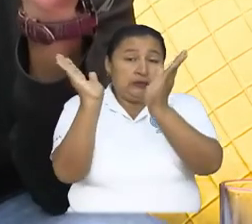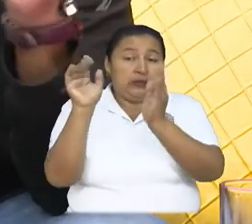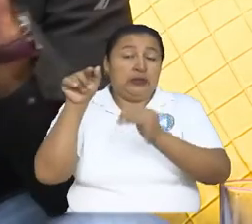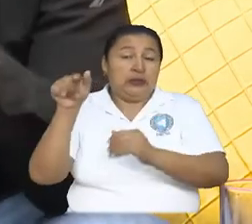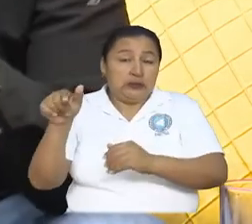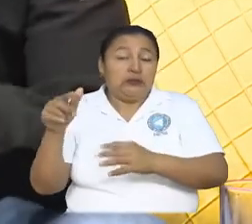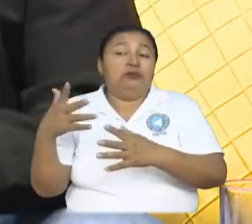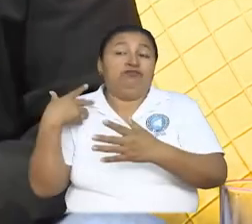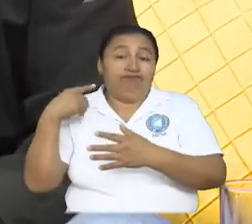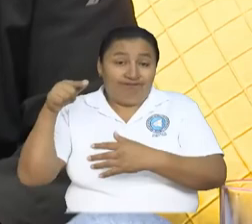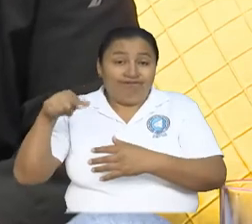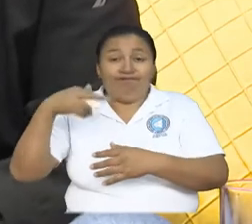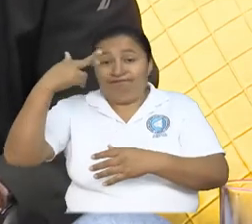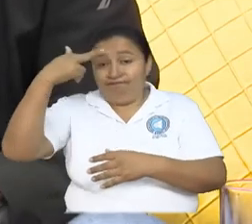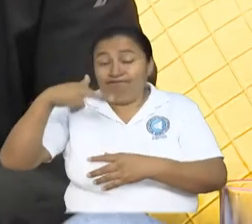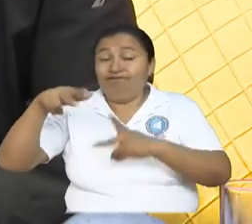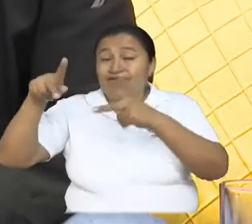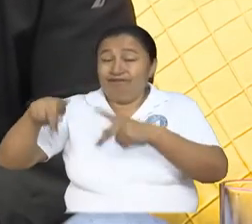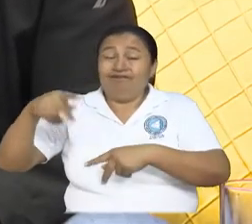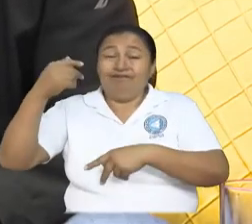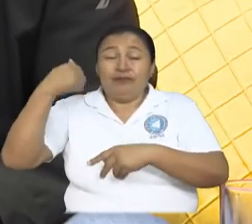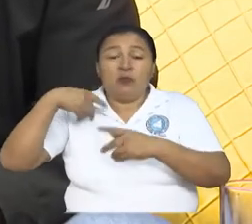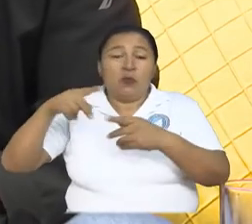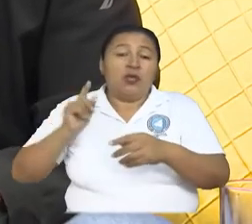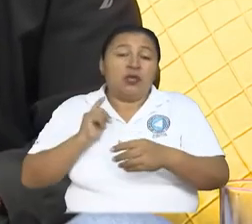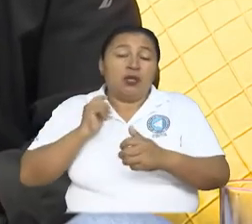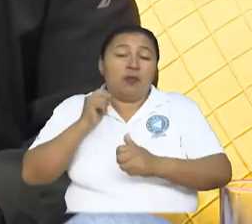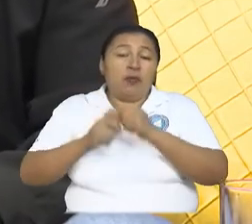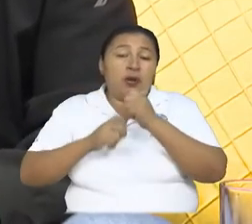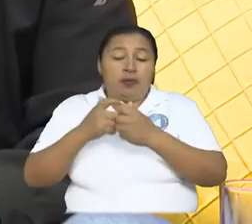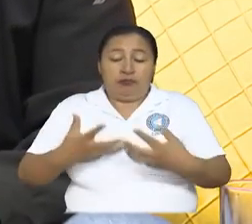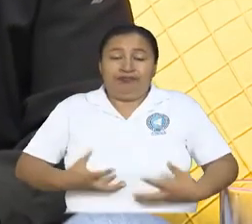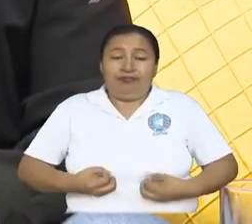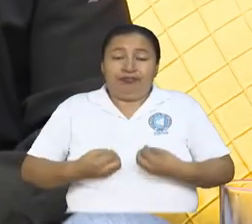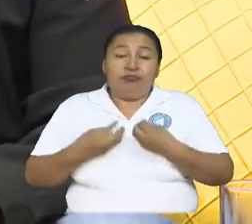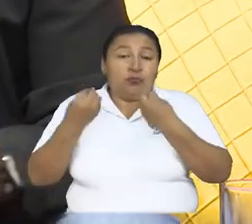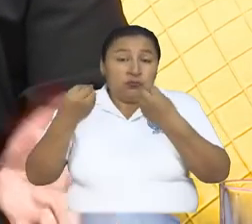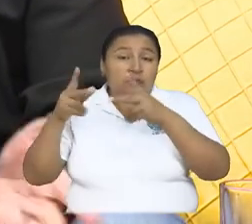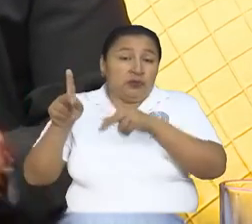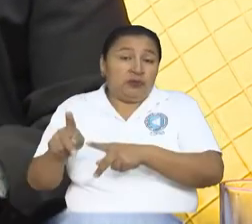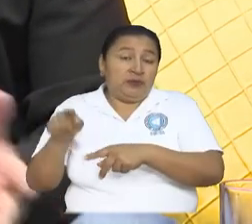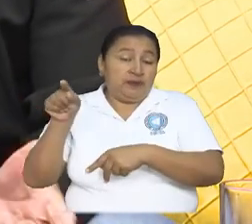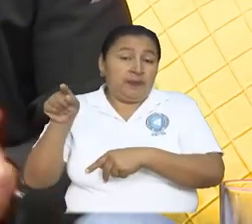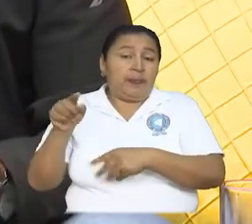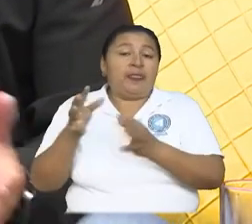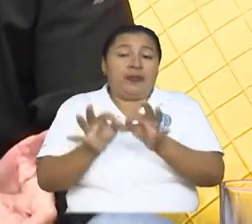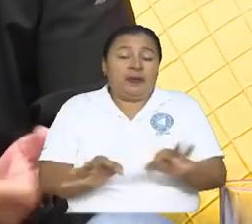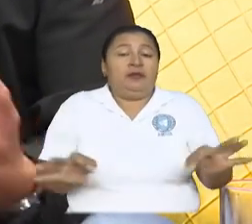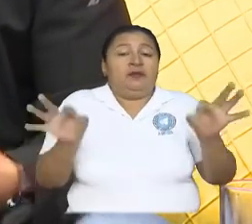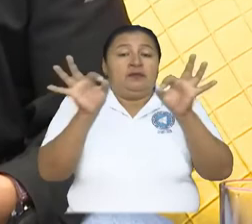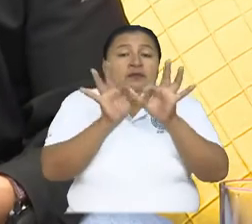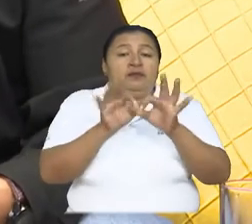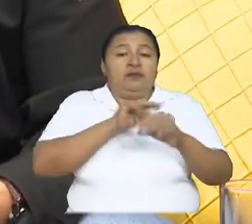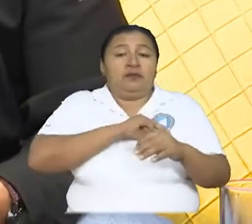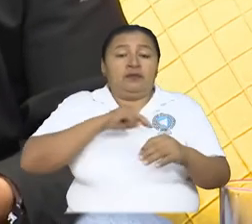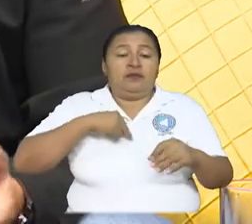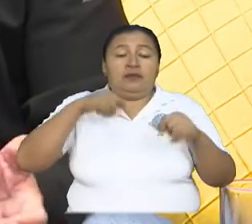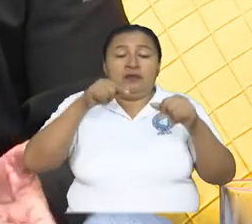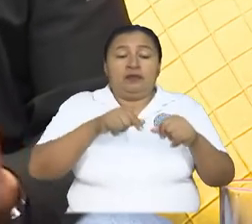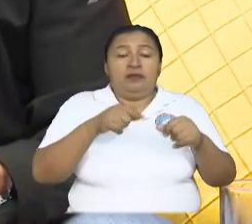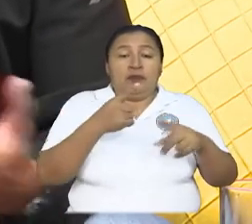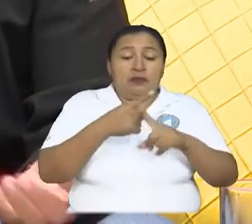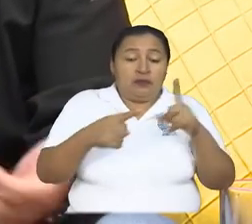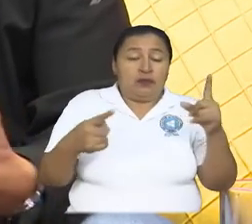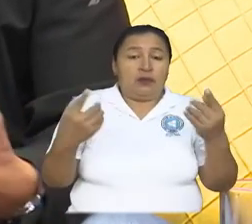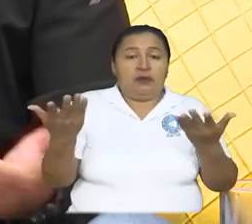con una buena parte del paciente con problemas oncológicos y es importante nosotros tenemos la otra